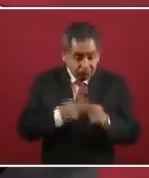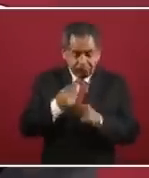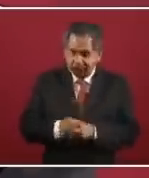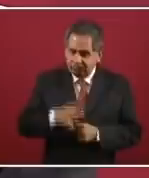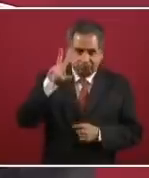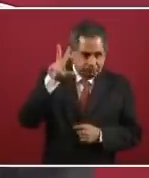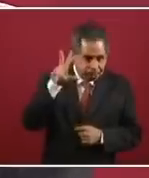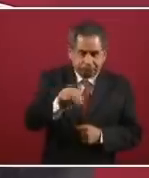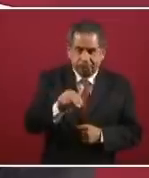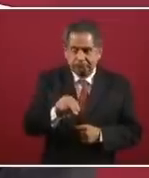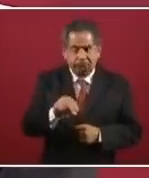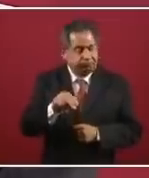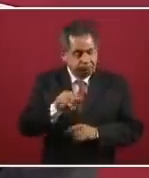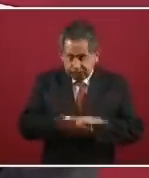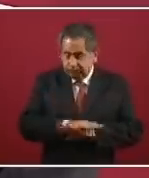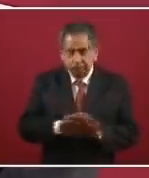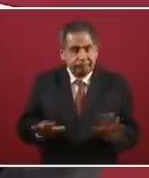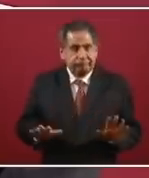volver a suceder.